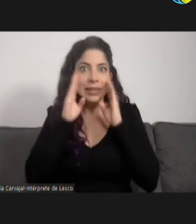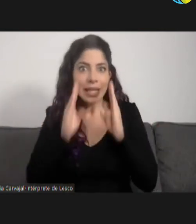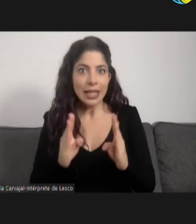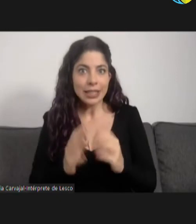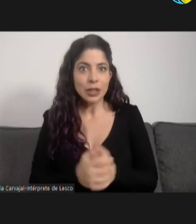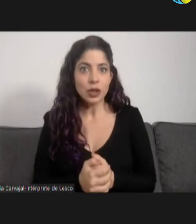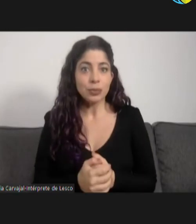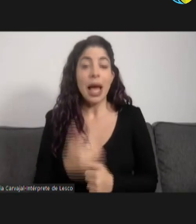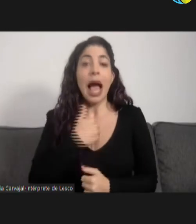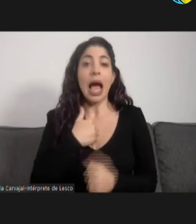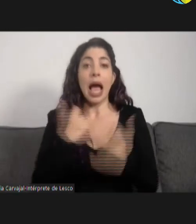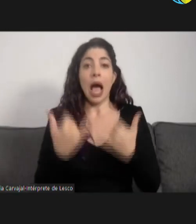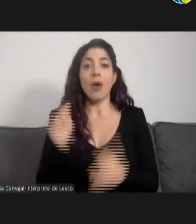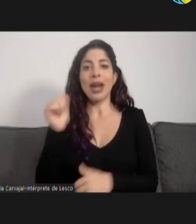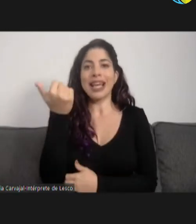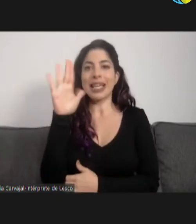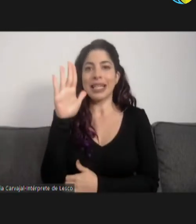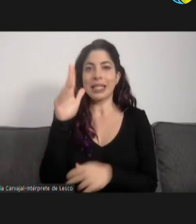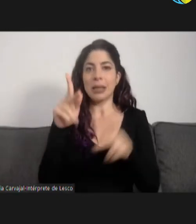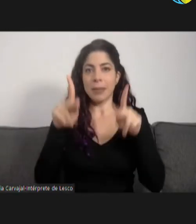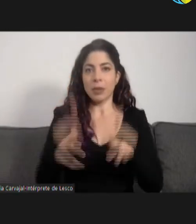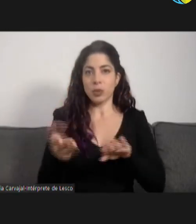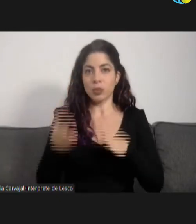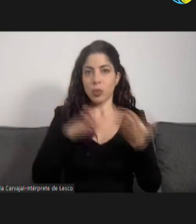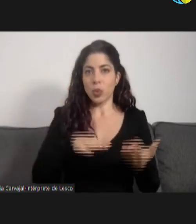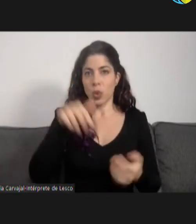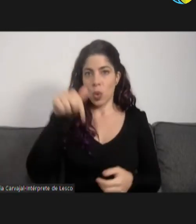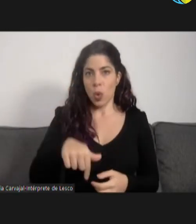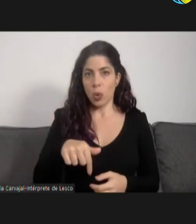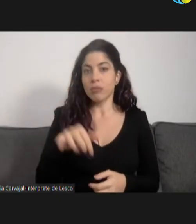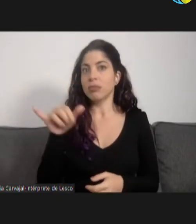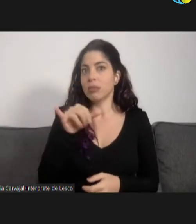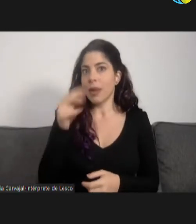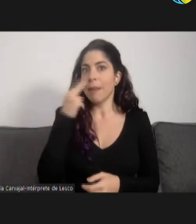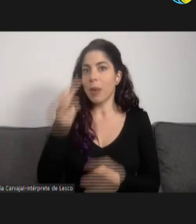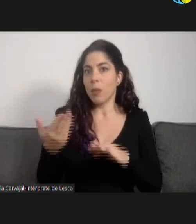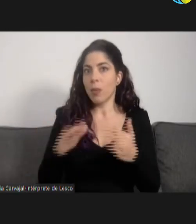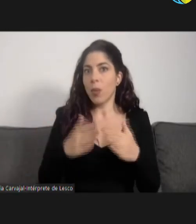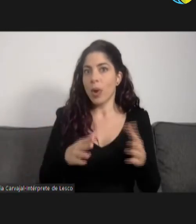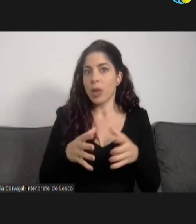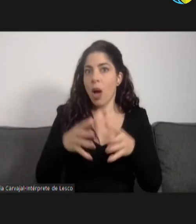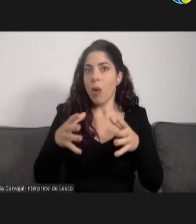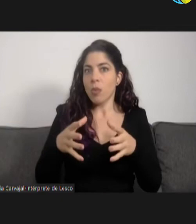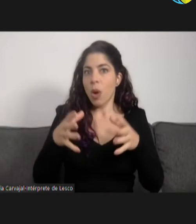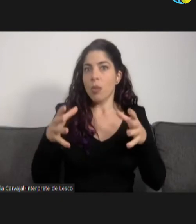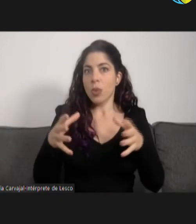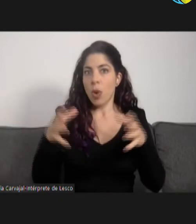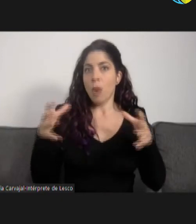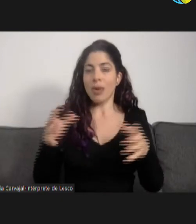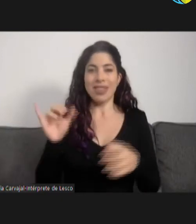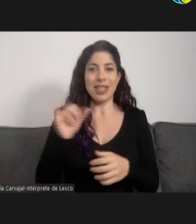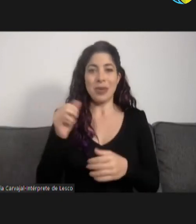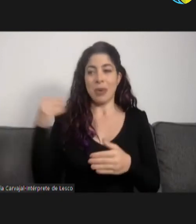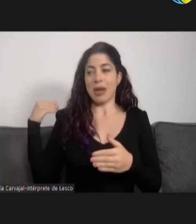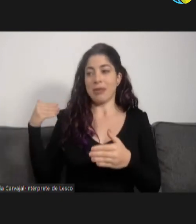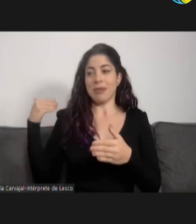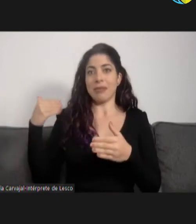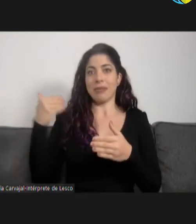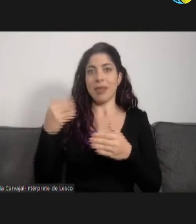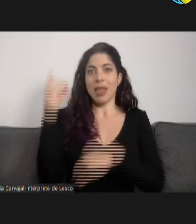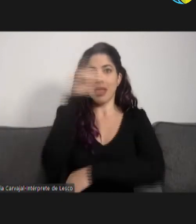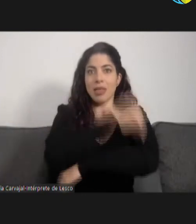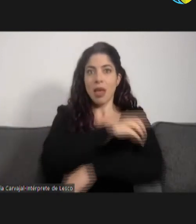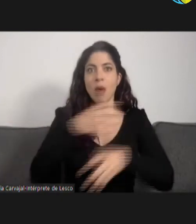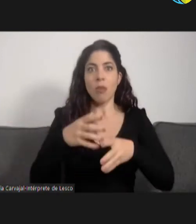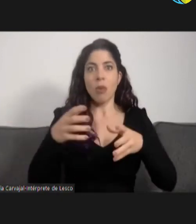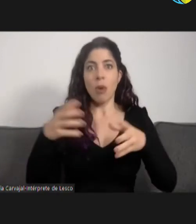Tenemos 15 personas fallecidas el día de hoy. También vemos el incremento en personas fallecidas. Se ha mantenido igual en los últimos días y lo peor es que esto va